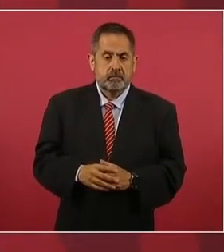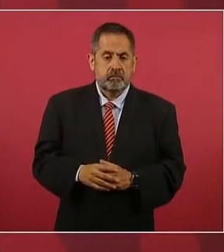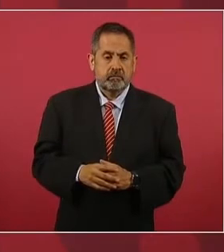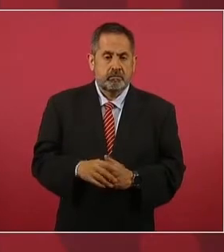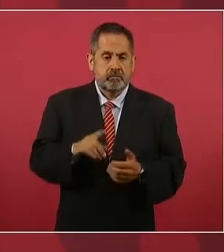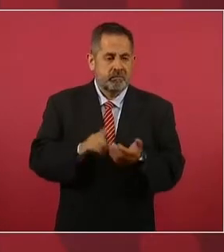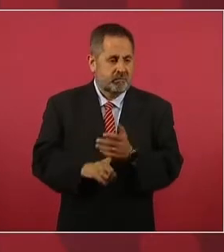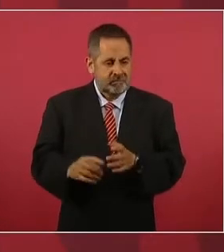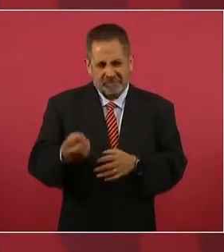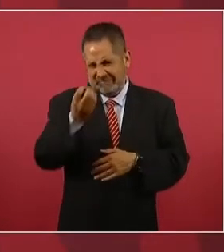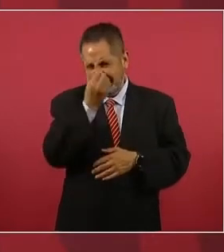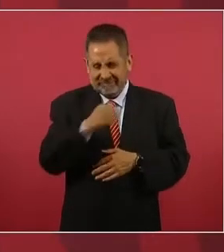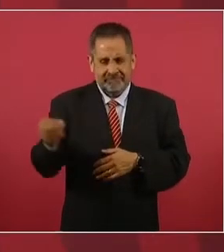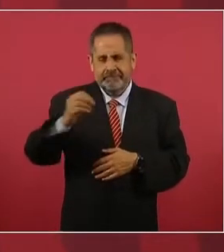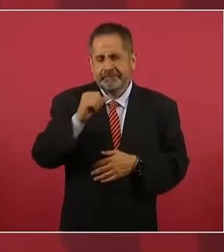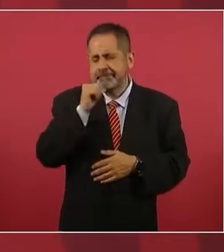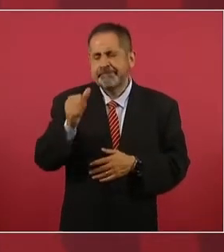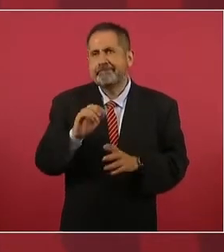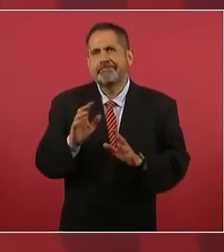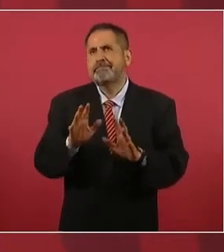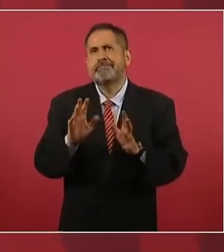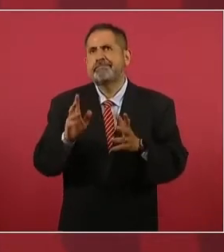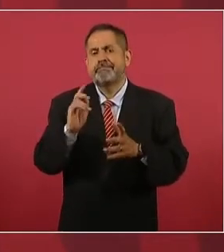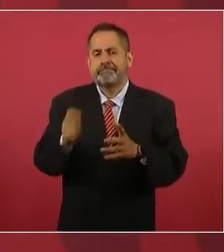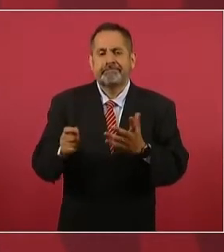obligatorio nada,